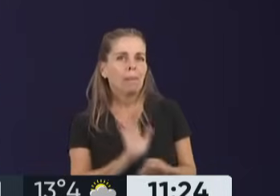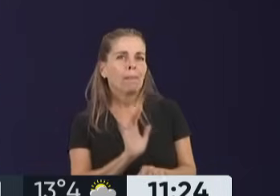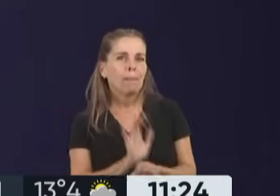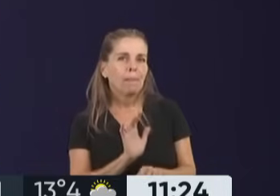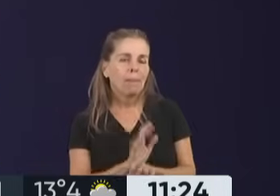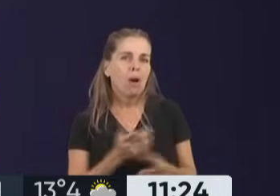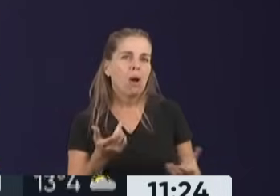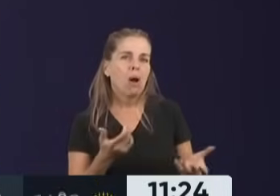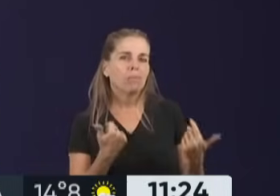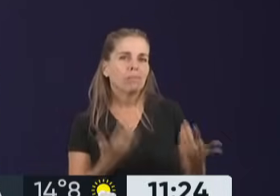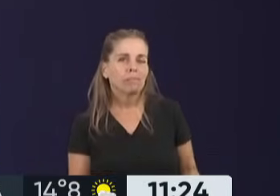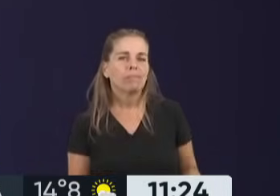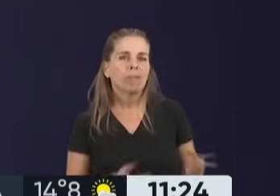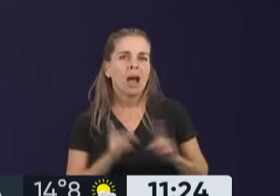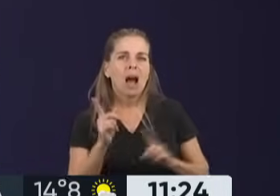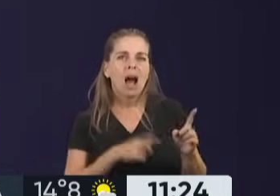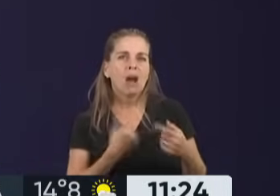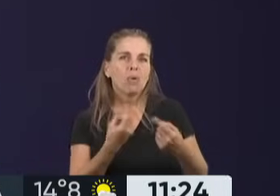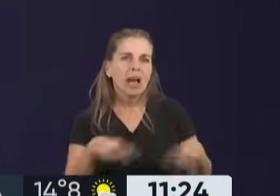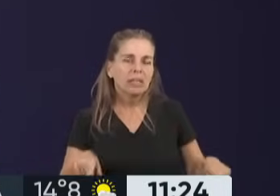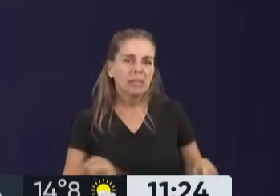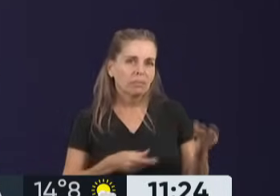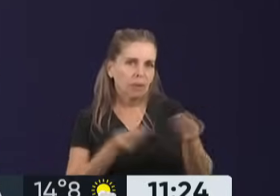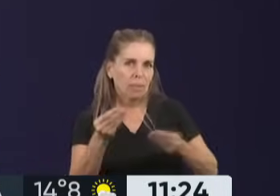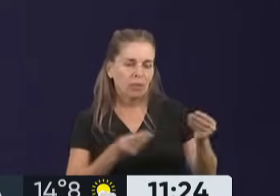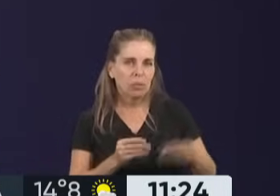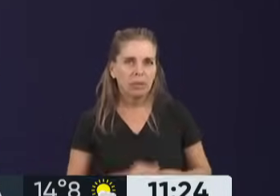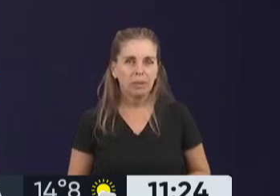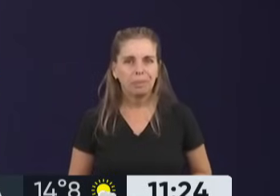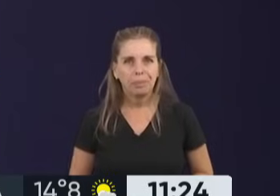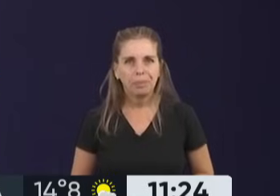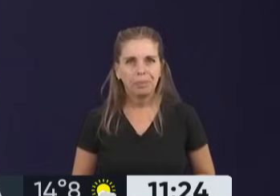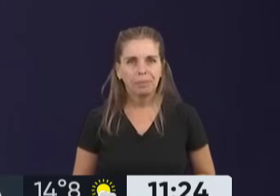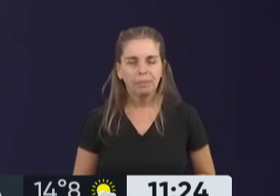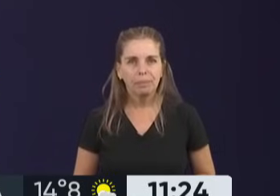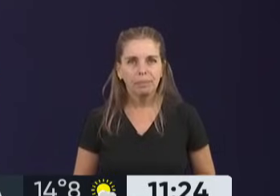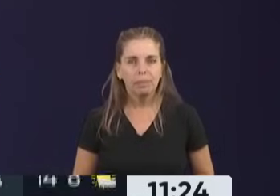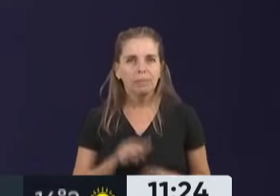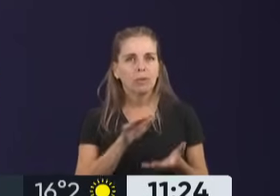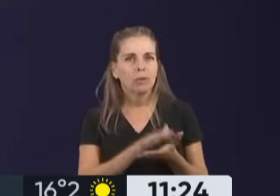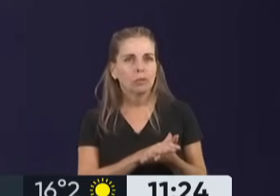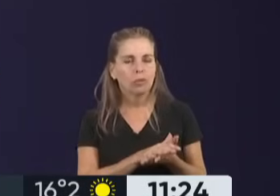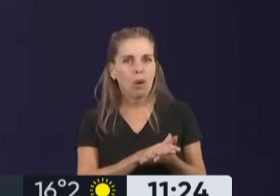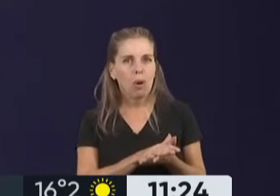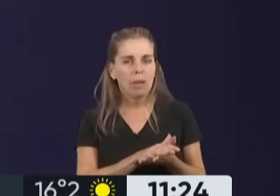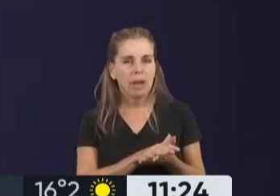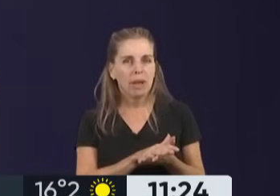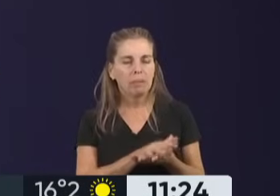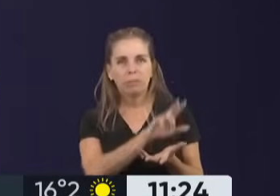discrecionalidad en el uso de determinadas partidas. Con respecto a